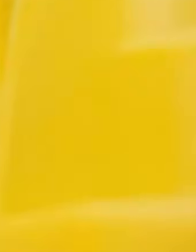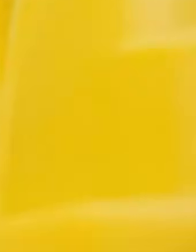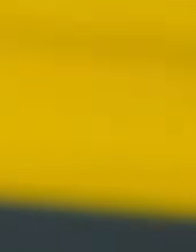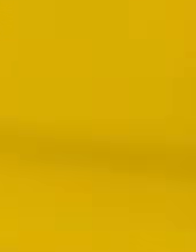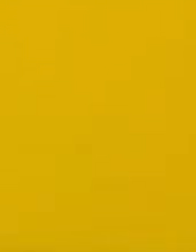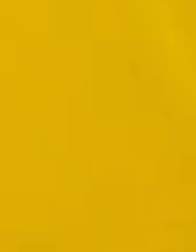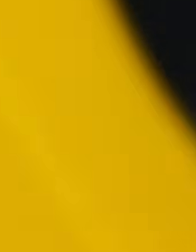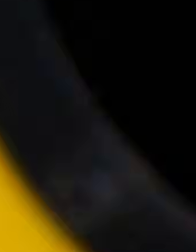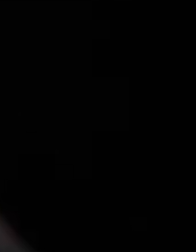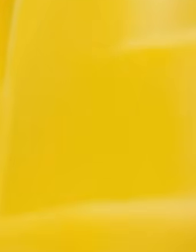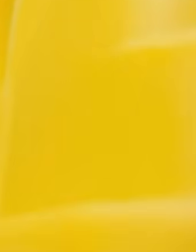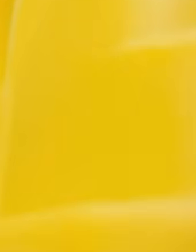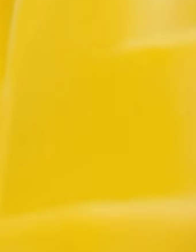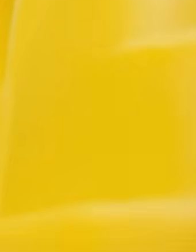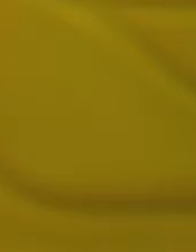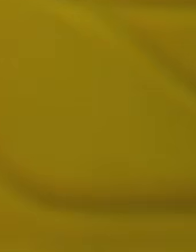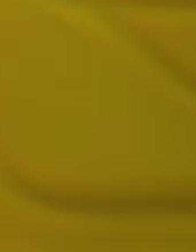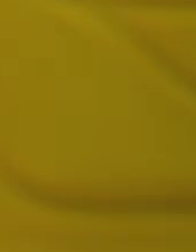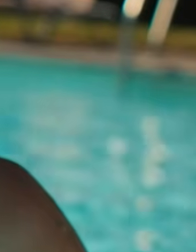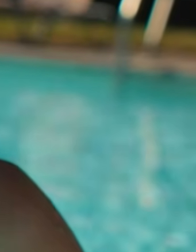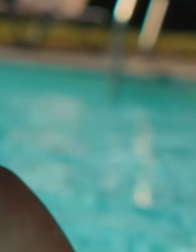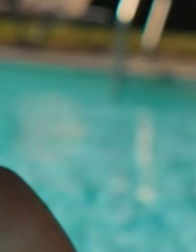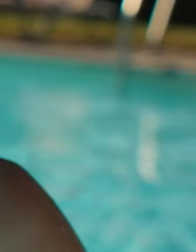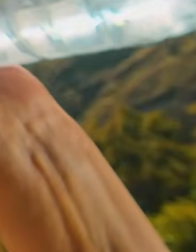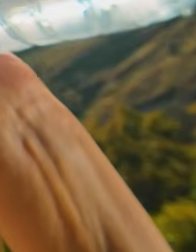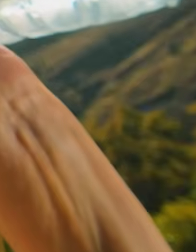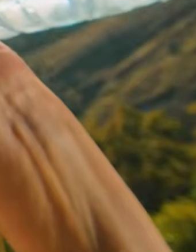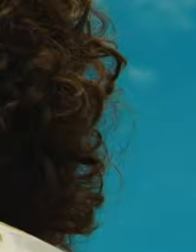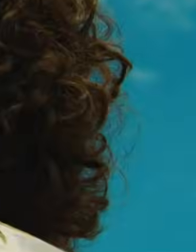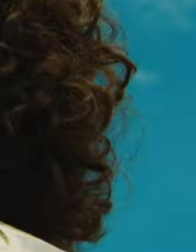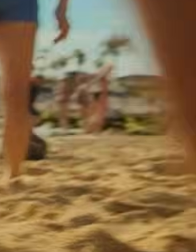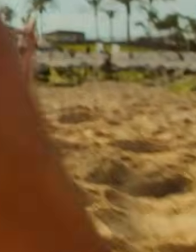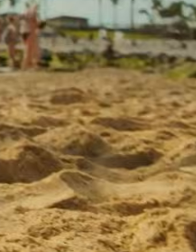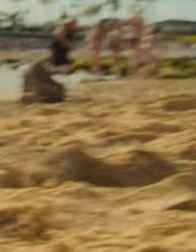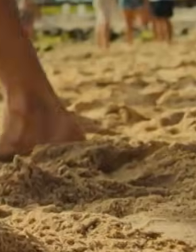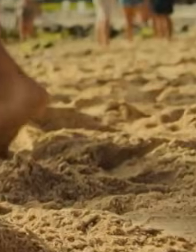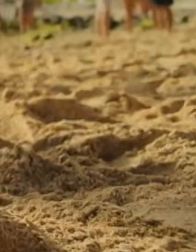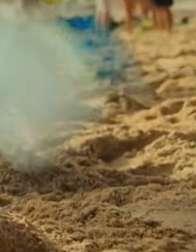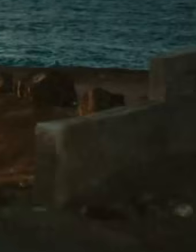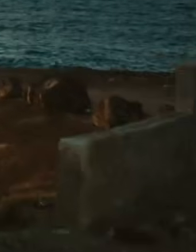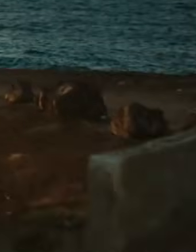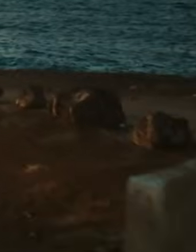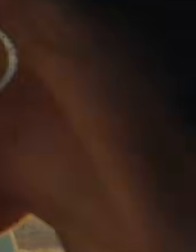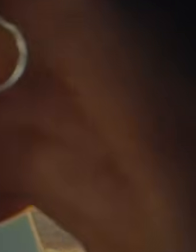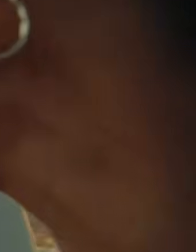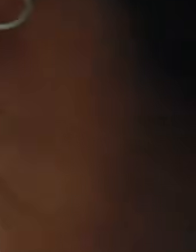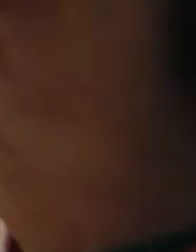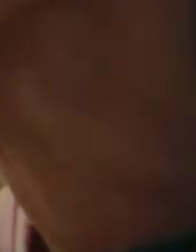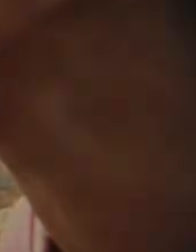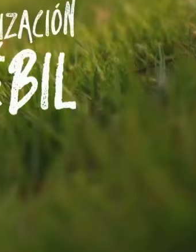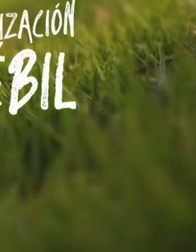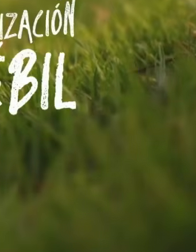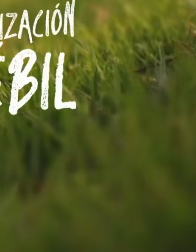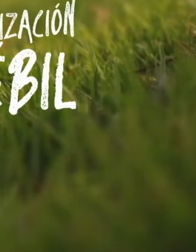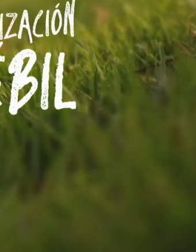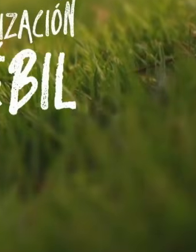Y de coger esta botella que está llena de muchas vidas y bebérnosla de un trago una y otra vez. Y si tú también eres muy de esto, es que eres muy de Bezoya. Agua